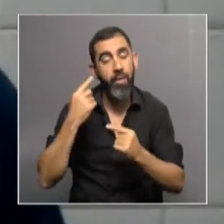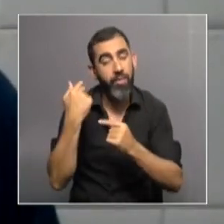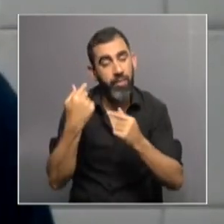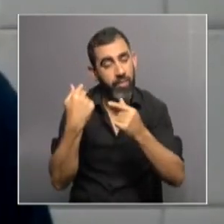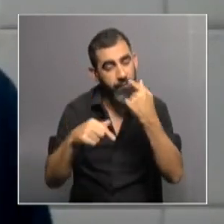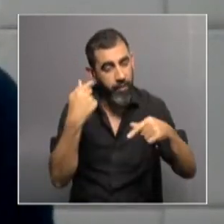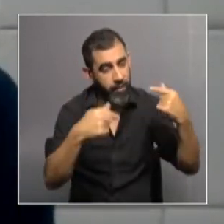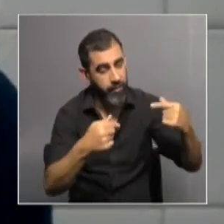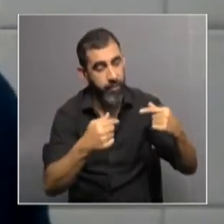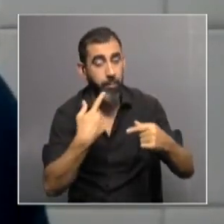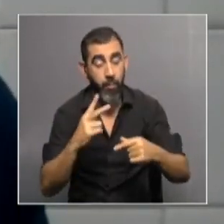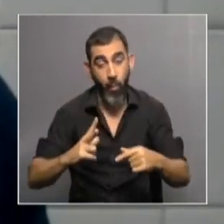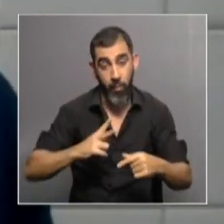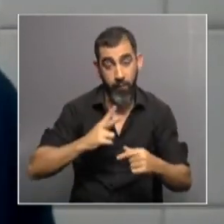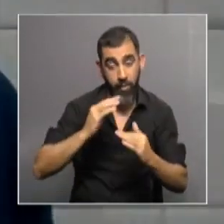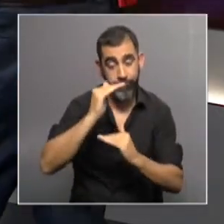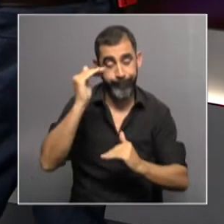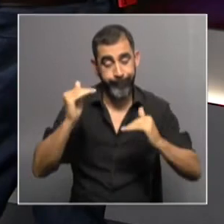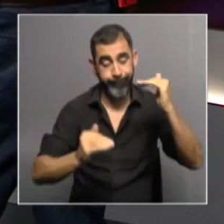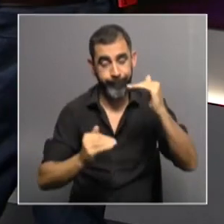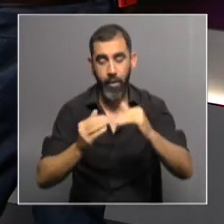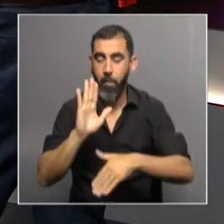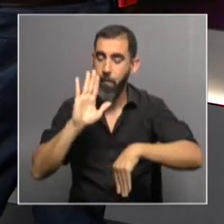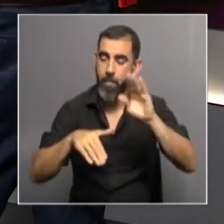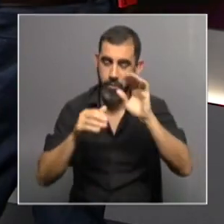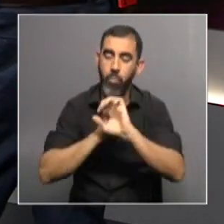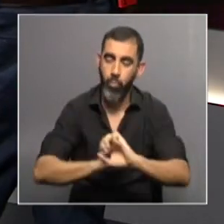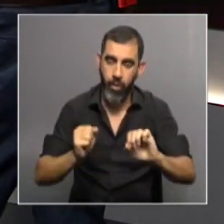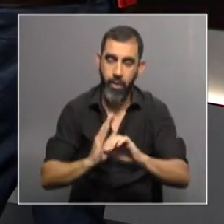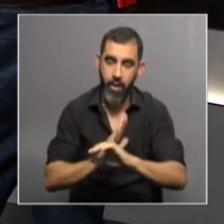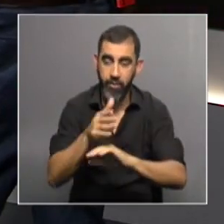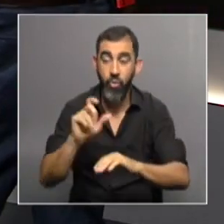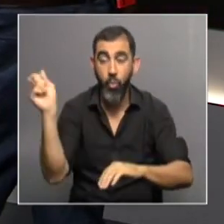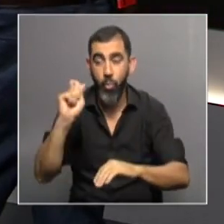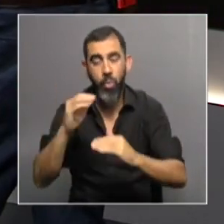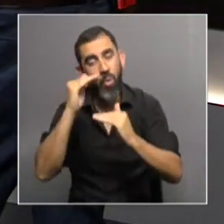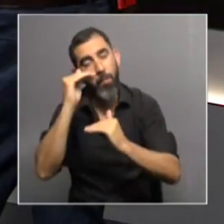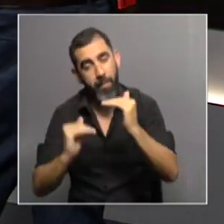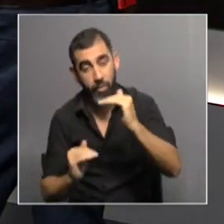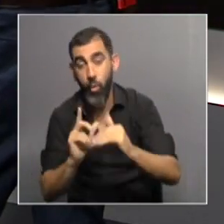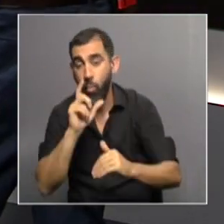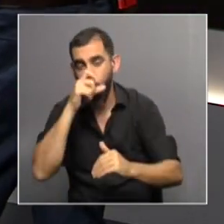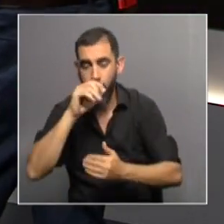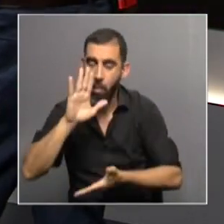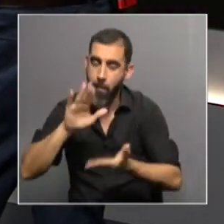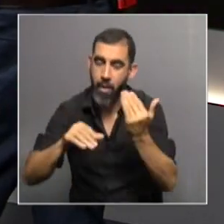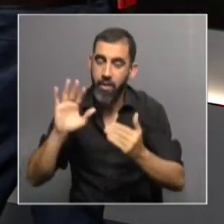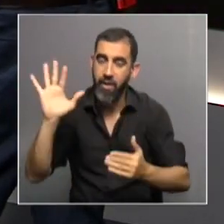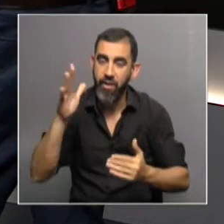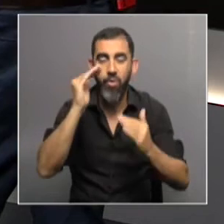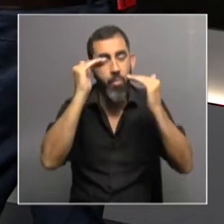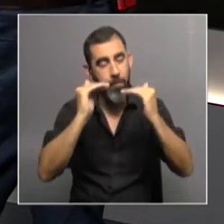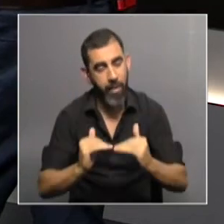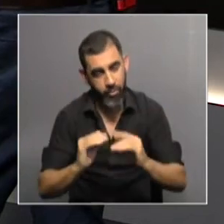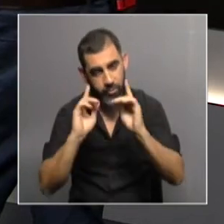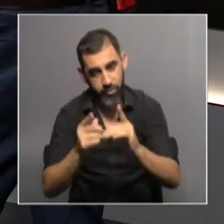pacientes que son de instituciones privadas acceden al mayor porcentaje de instituciones públicas los que son de Montevideo acceden al mayor porcentaje del interior